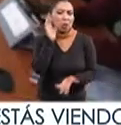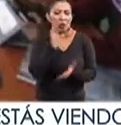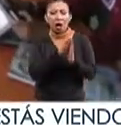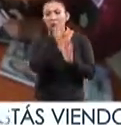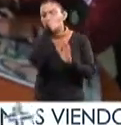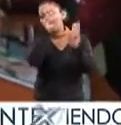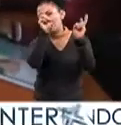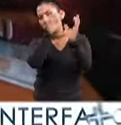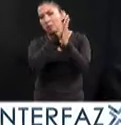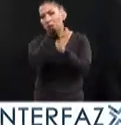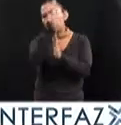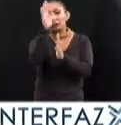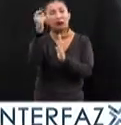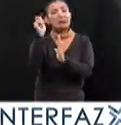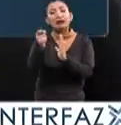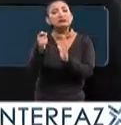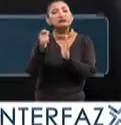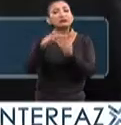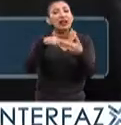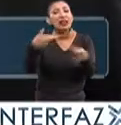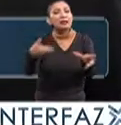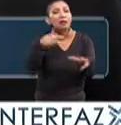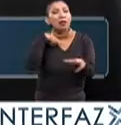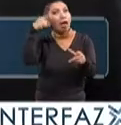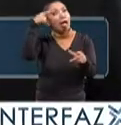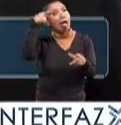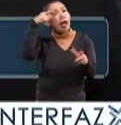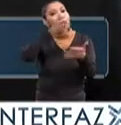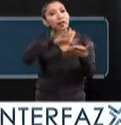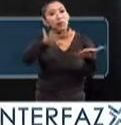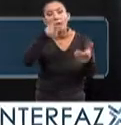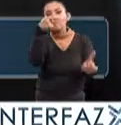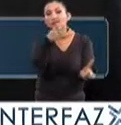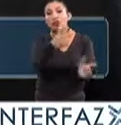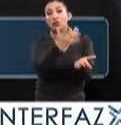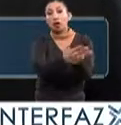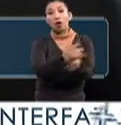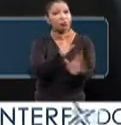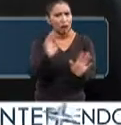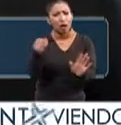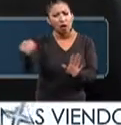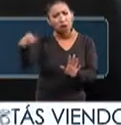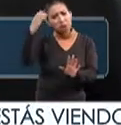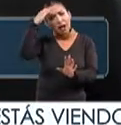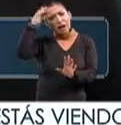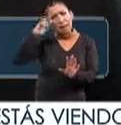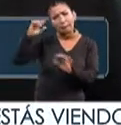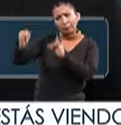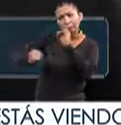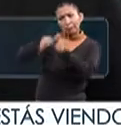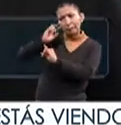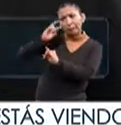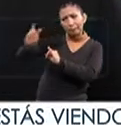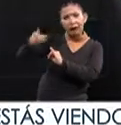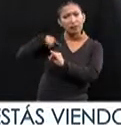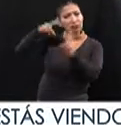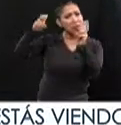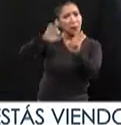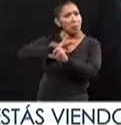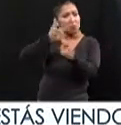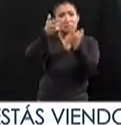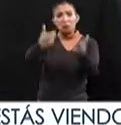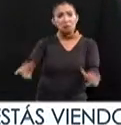la biblioteca se asocia de manera más rápida a la lectura, pero lo que las experiencias internacionales muestran es que es un tema